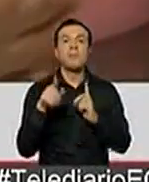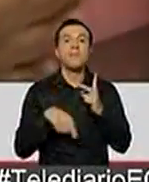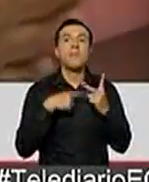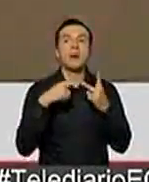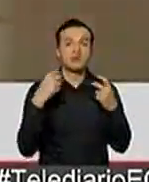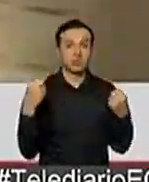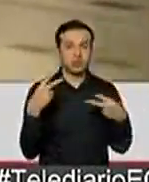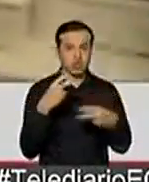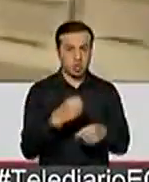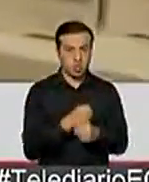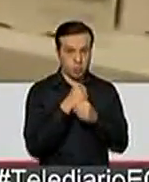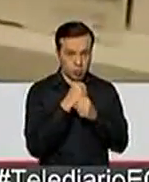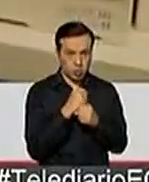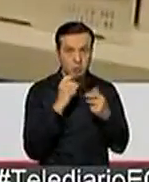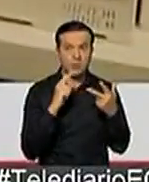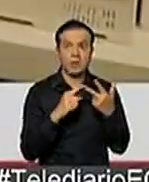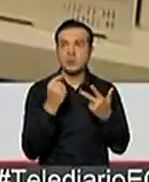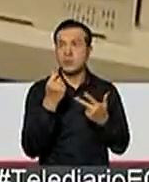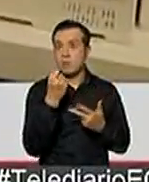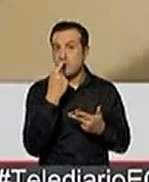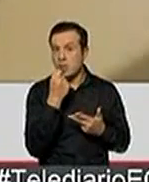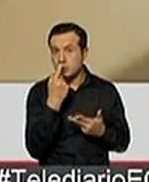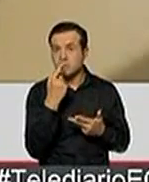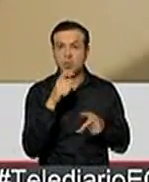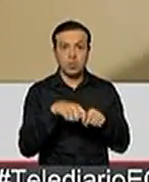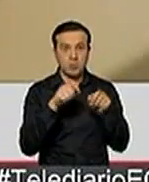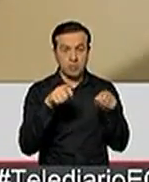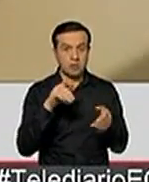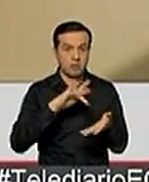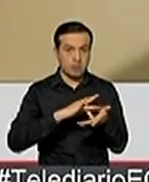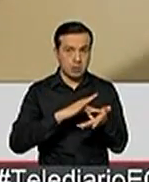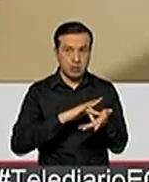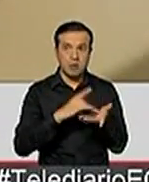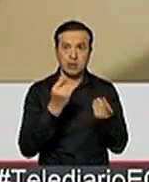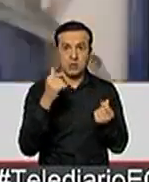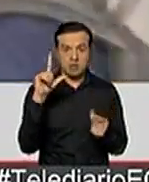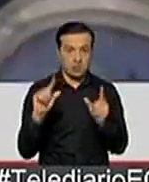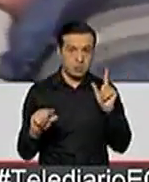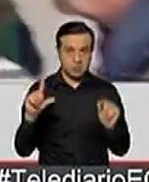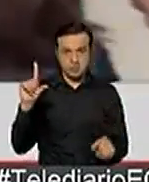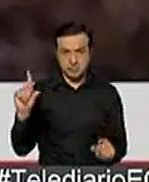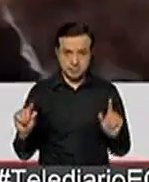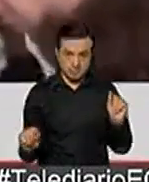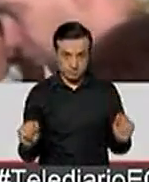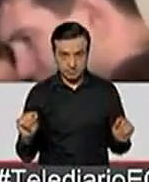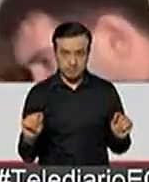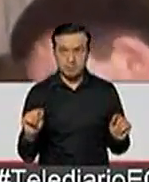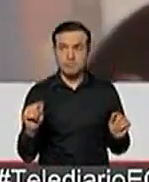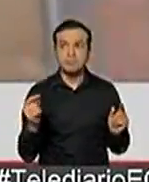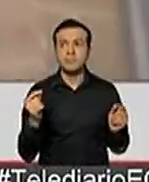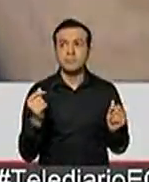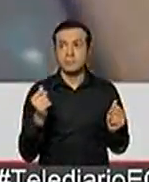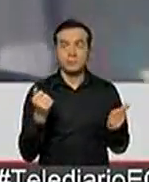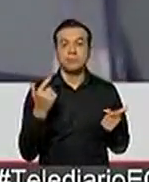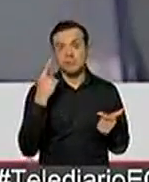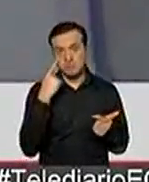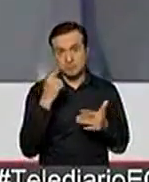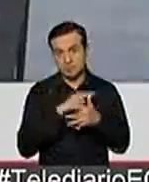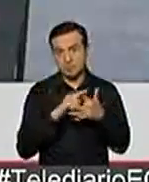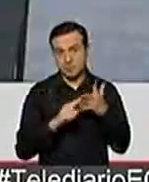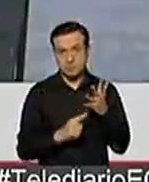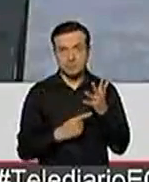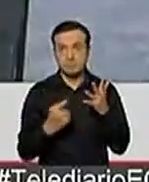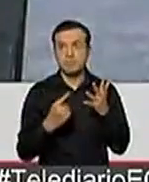catastrófico de salud, y para el precio de medicamentos, convenios con farmacia para reducir su precio, ingreso mínimo garantizado, entre